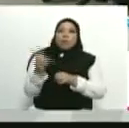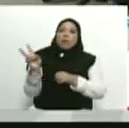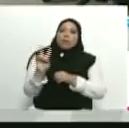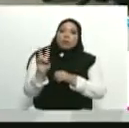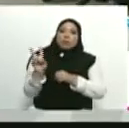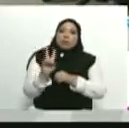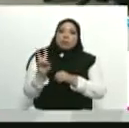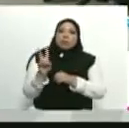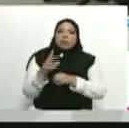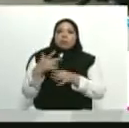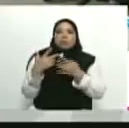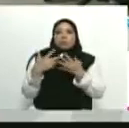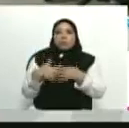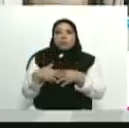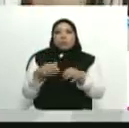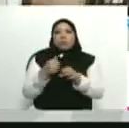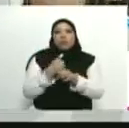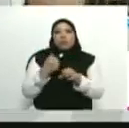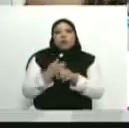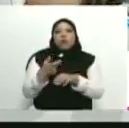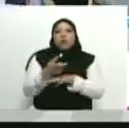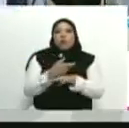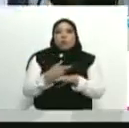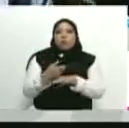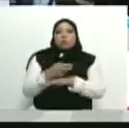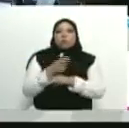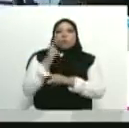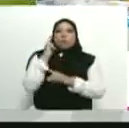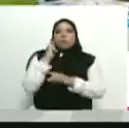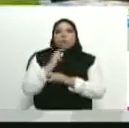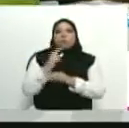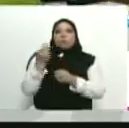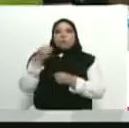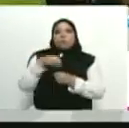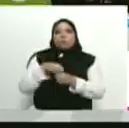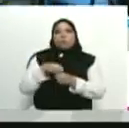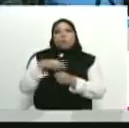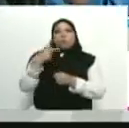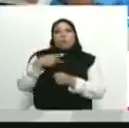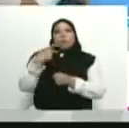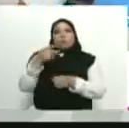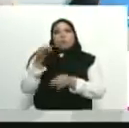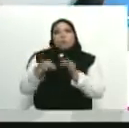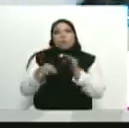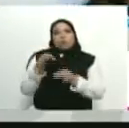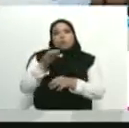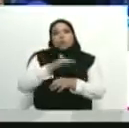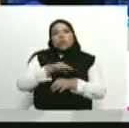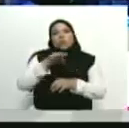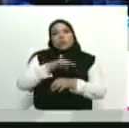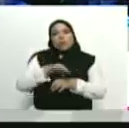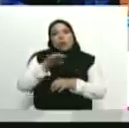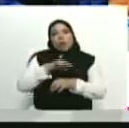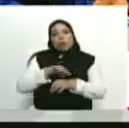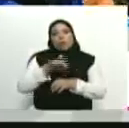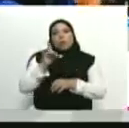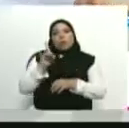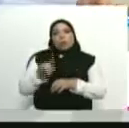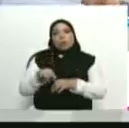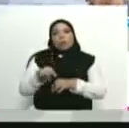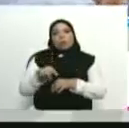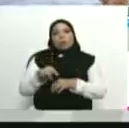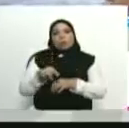venezolano y de la gestión del gobierno bolivariano, es una política de inclusión, de equidad, de justicia social, donde además